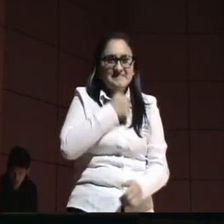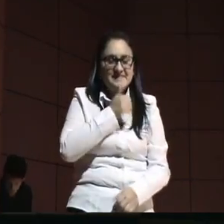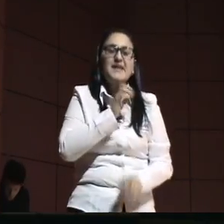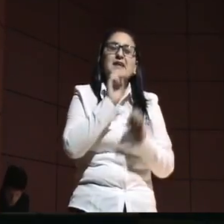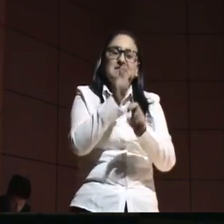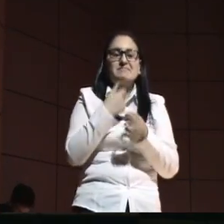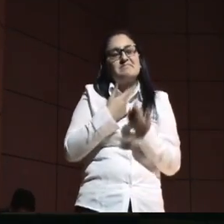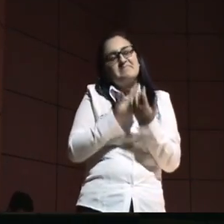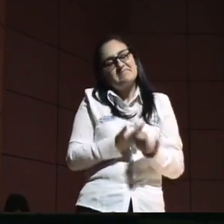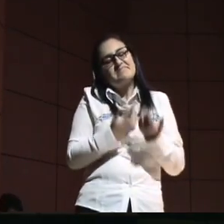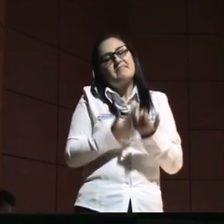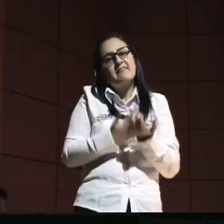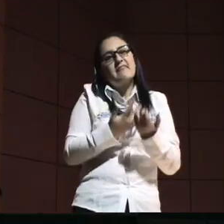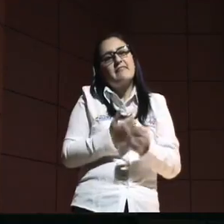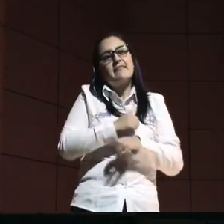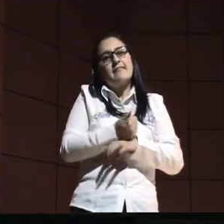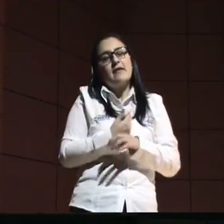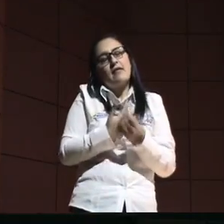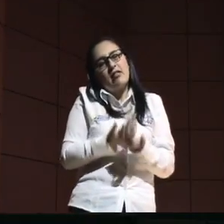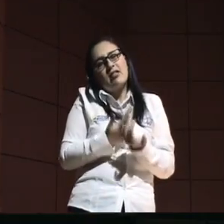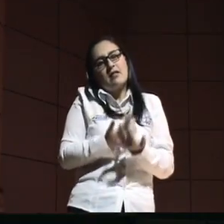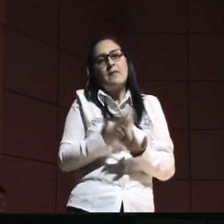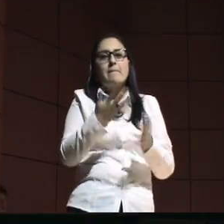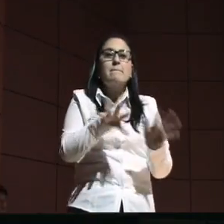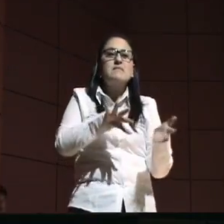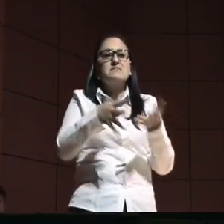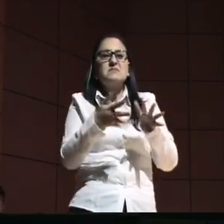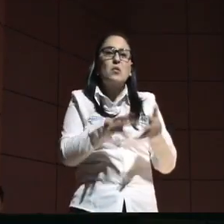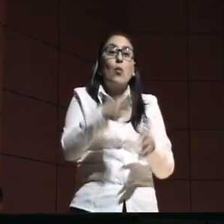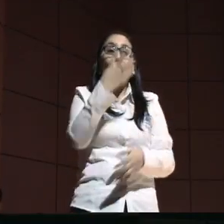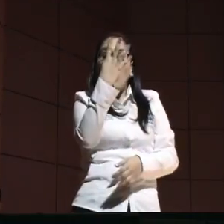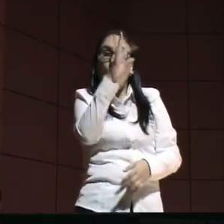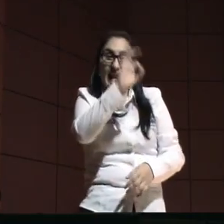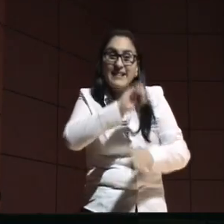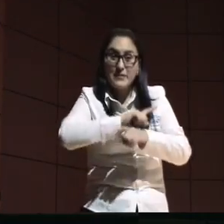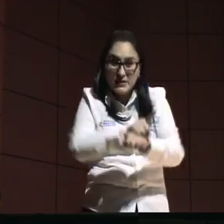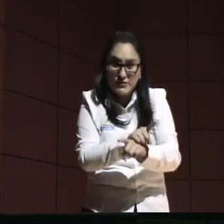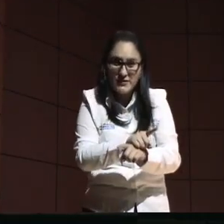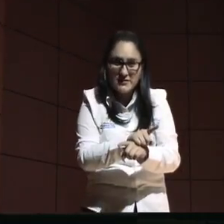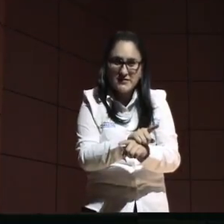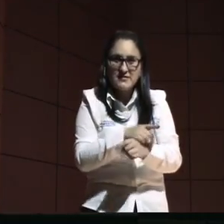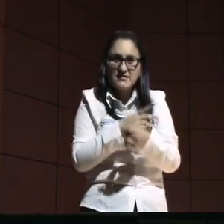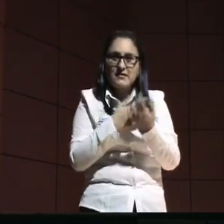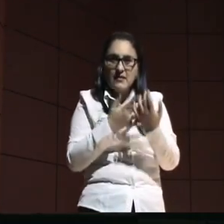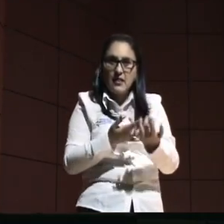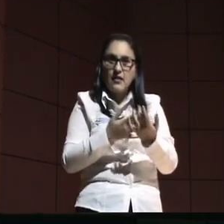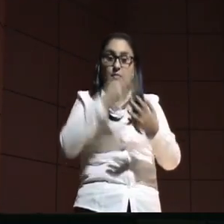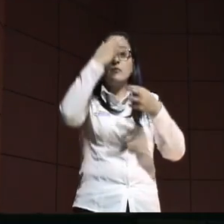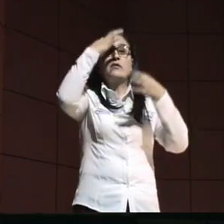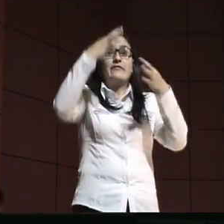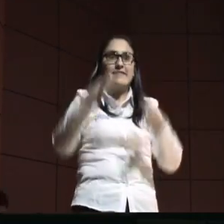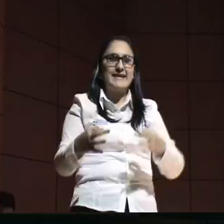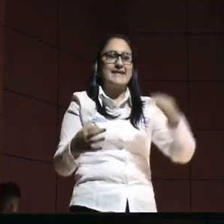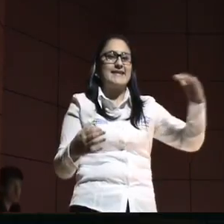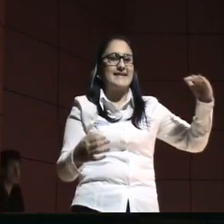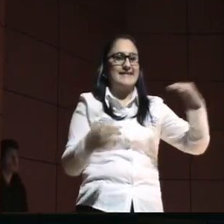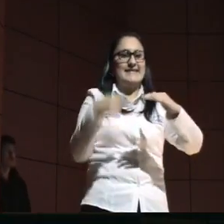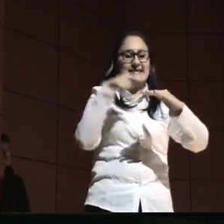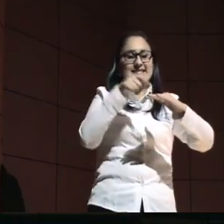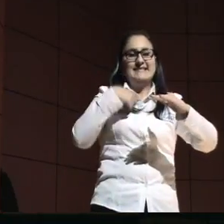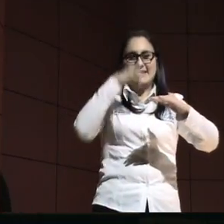Hicimos la tarea y después de estar esperando algunos prudentes 40 minuticos, por fin llegó el que